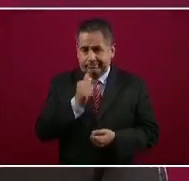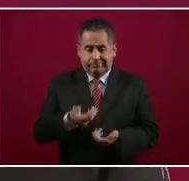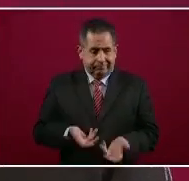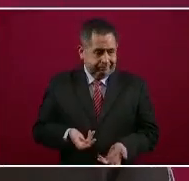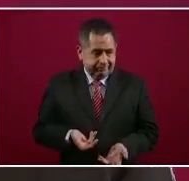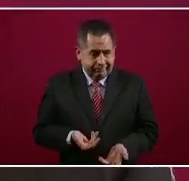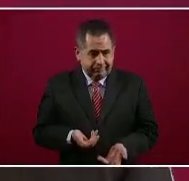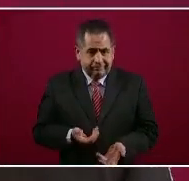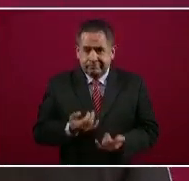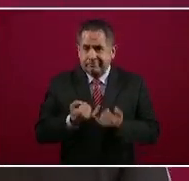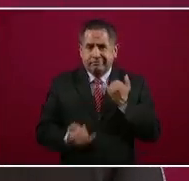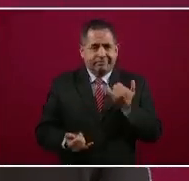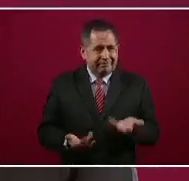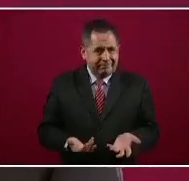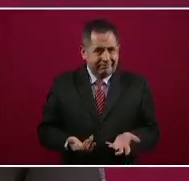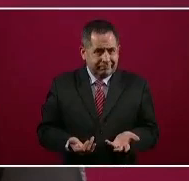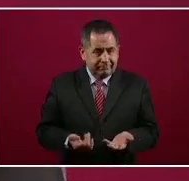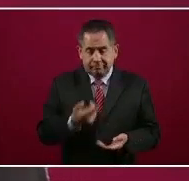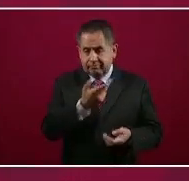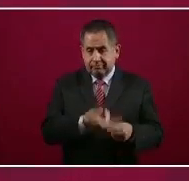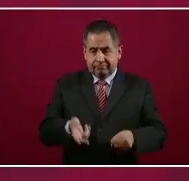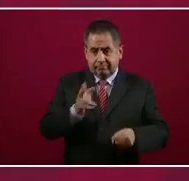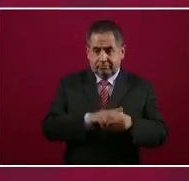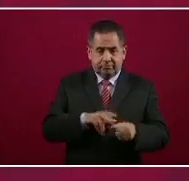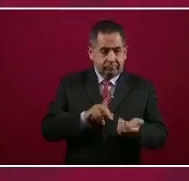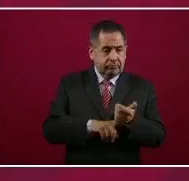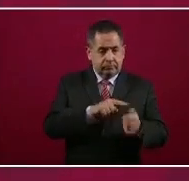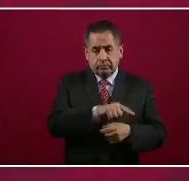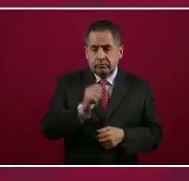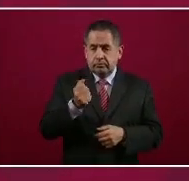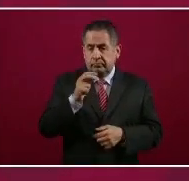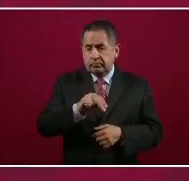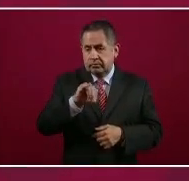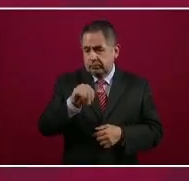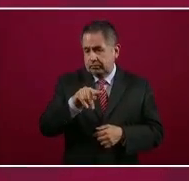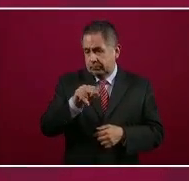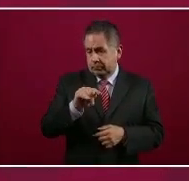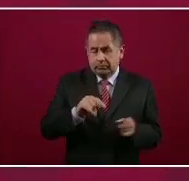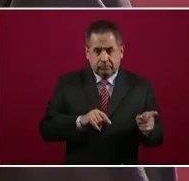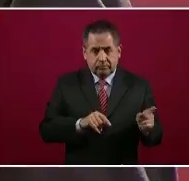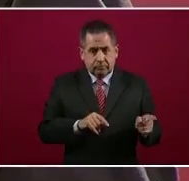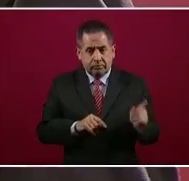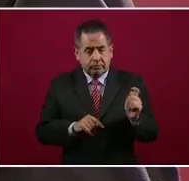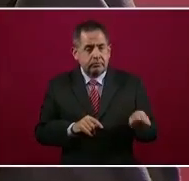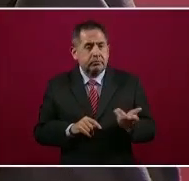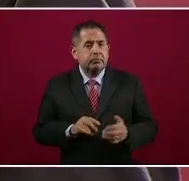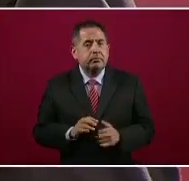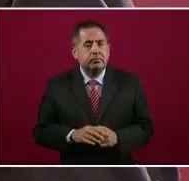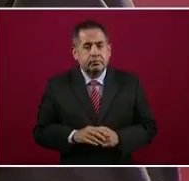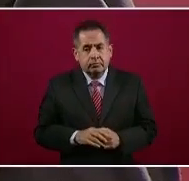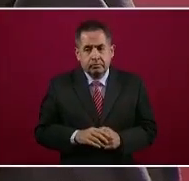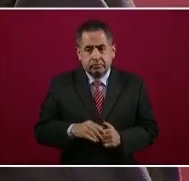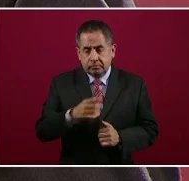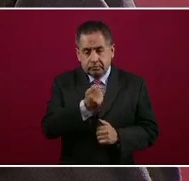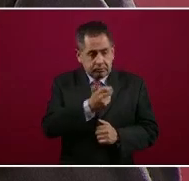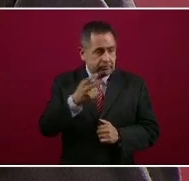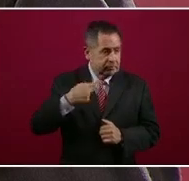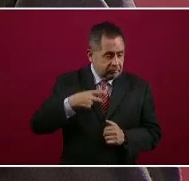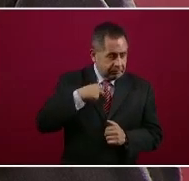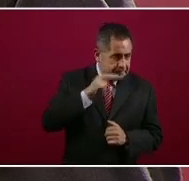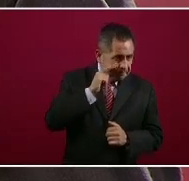y en el hospital de san juanito pues había pacientes